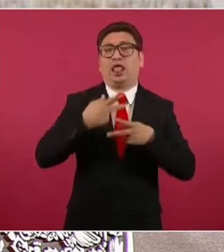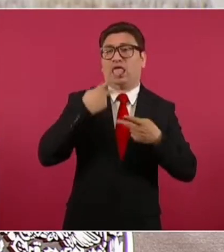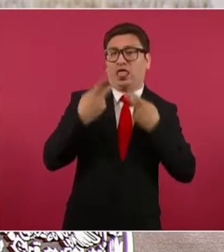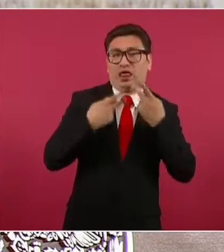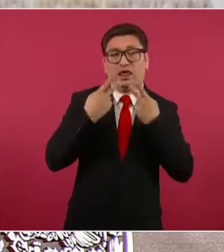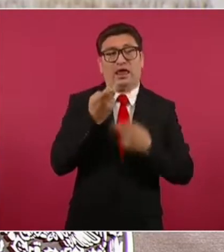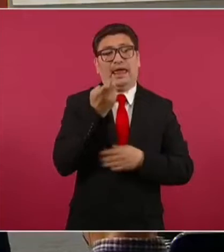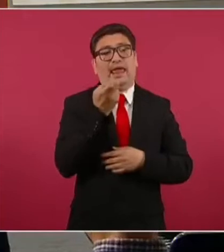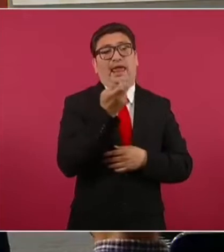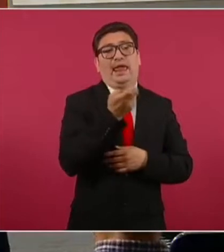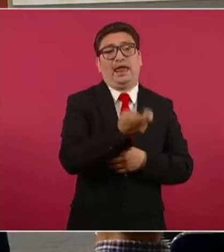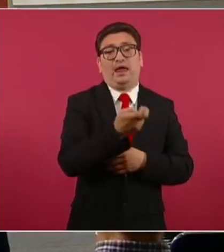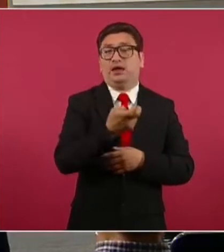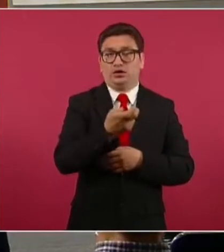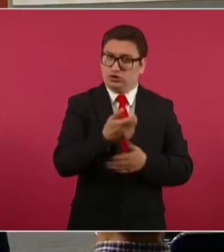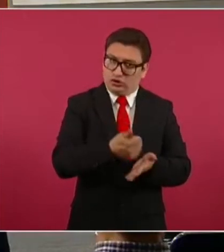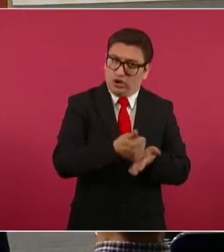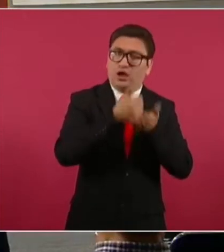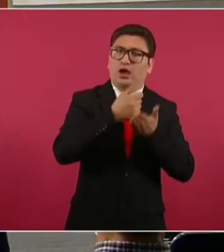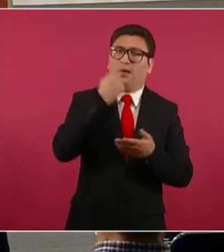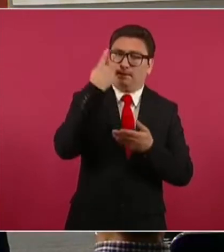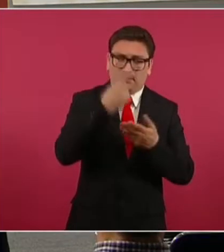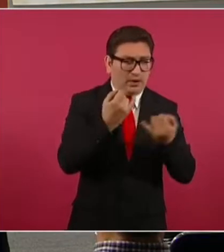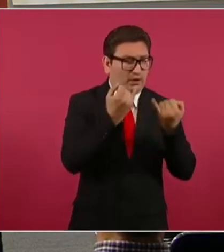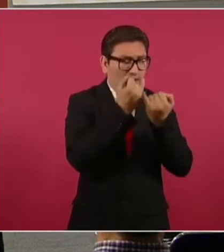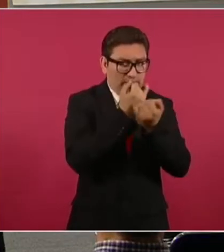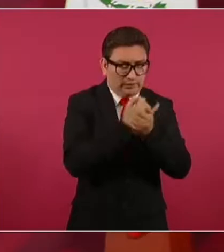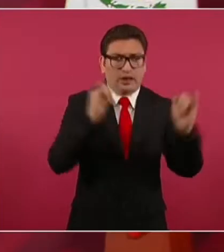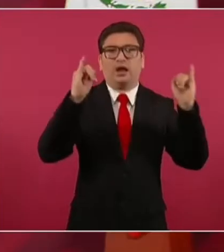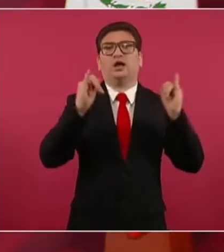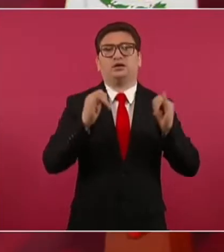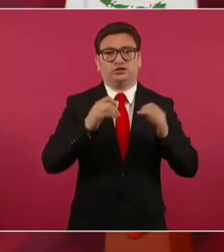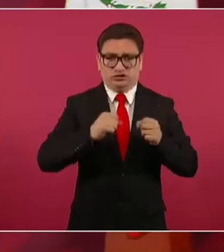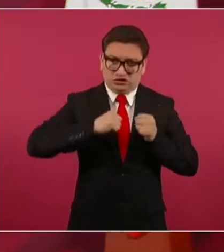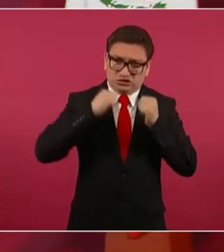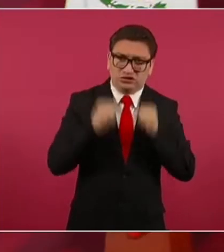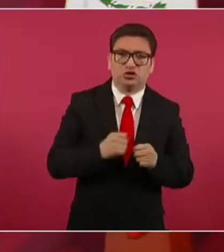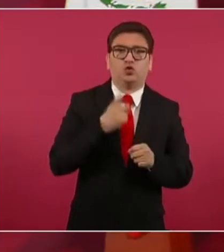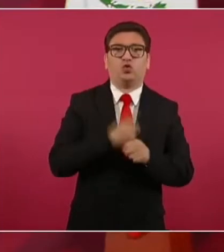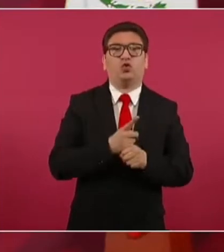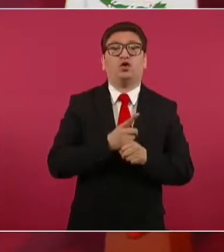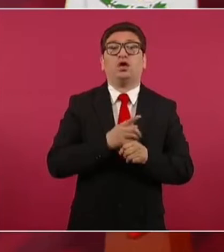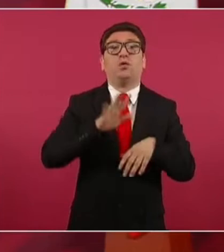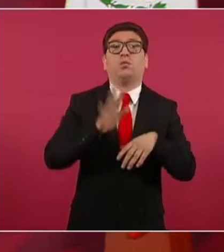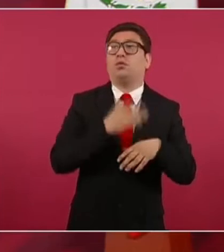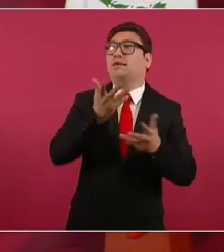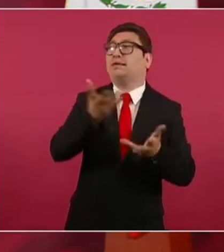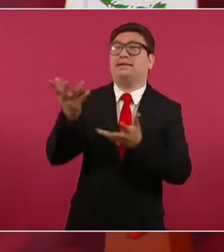que esto nos da independencia y seguridad, que no estemos padeciendo